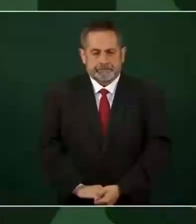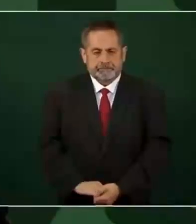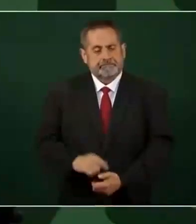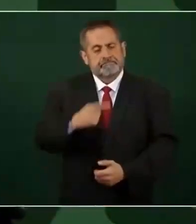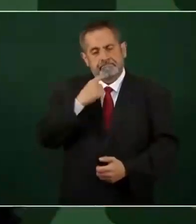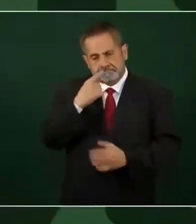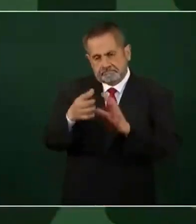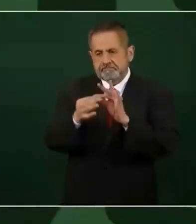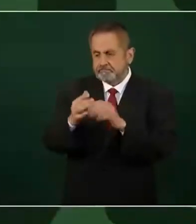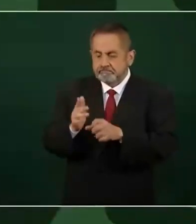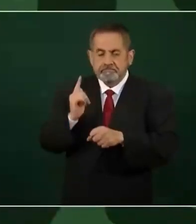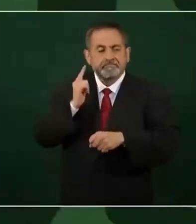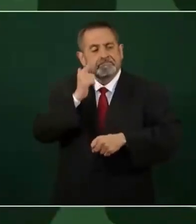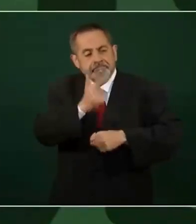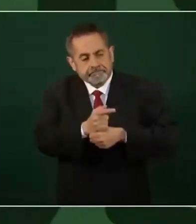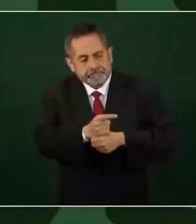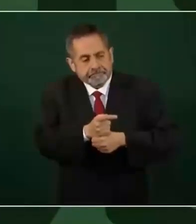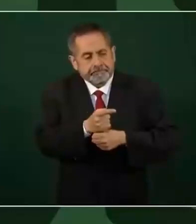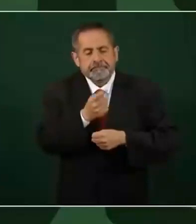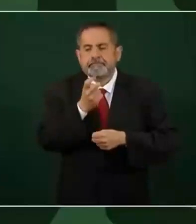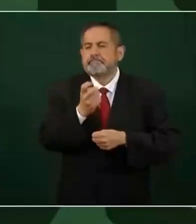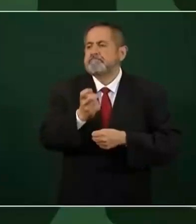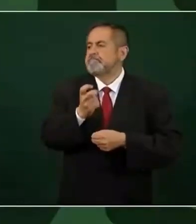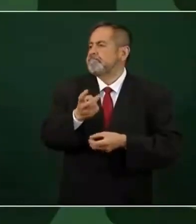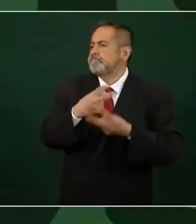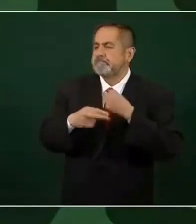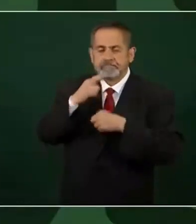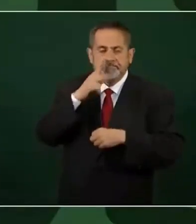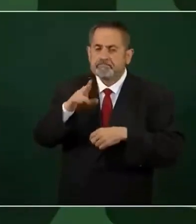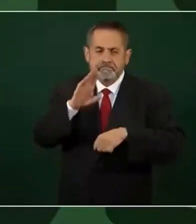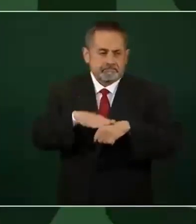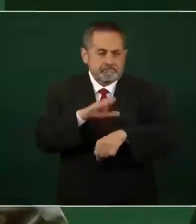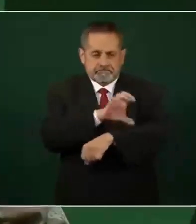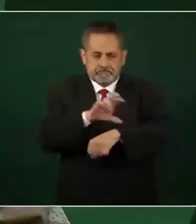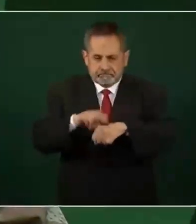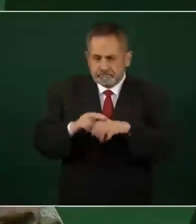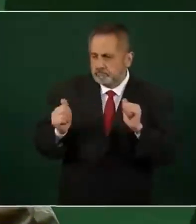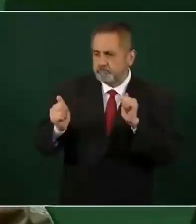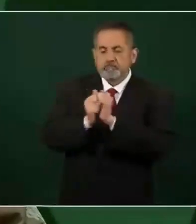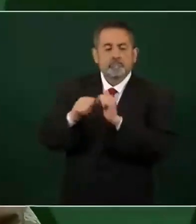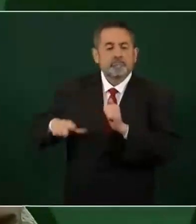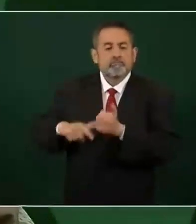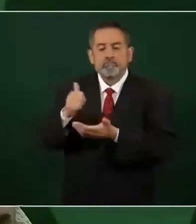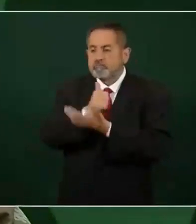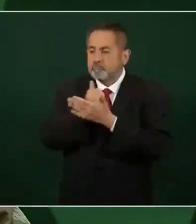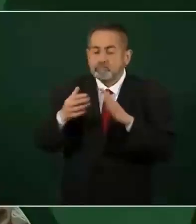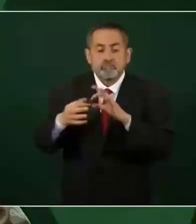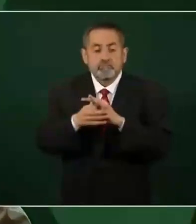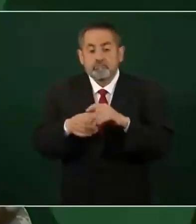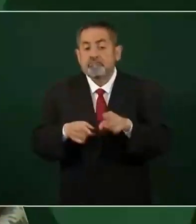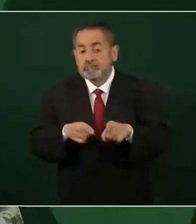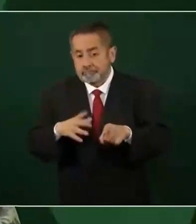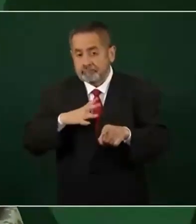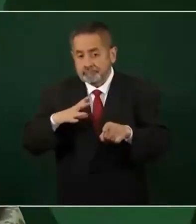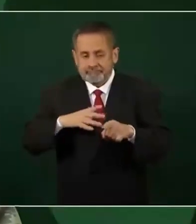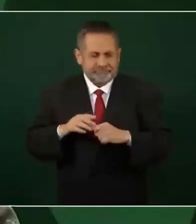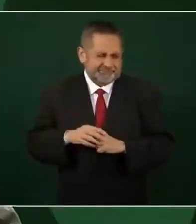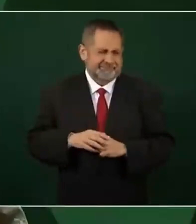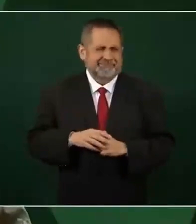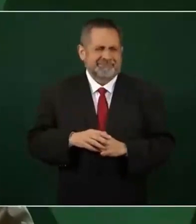ese fue el origen precisamente de la coordinación con el gobierno de la ciudad, es que hubo